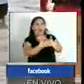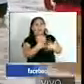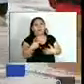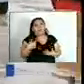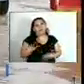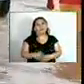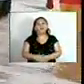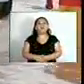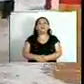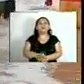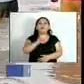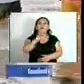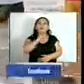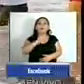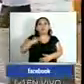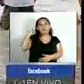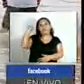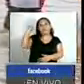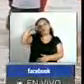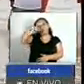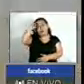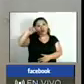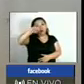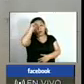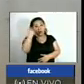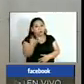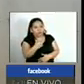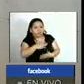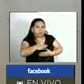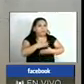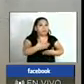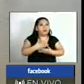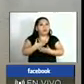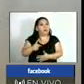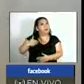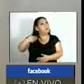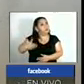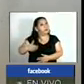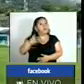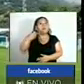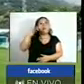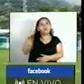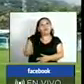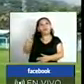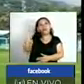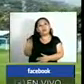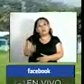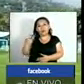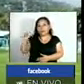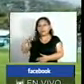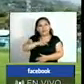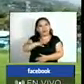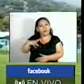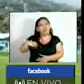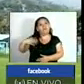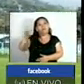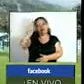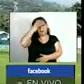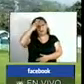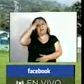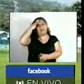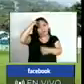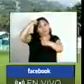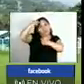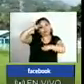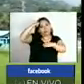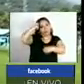Lo primordial es la gran labor humanitaria que continuarán realizando durante los próximos días. Cada familia es consciente del peligro al que se